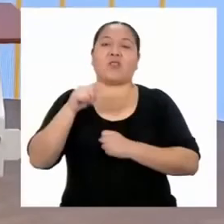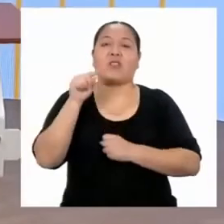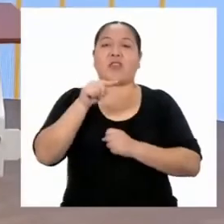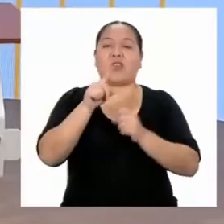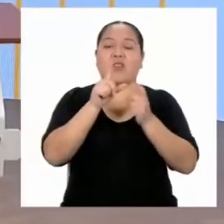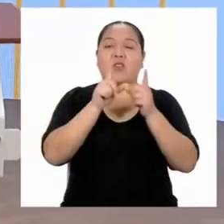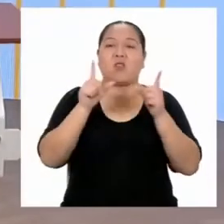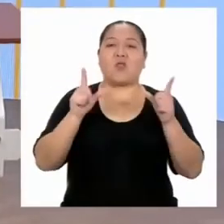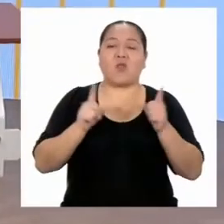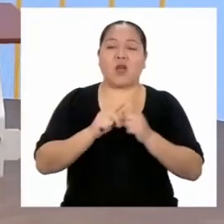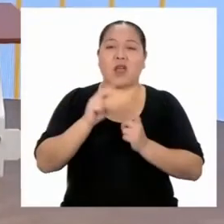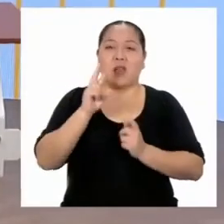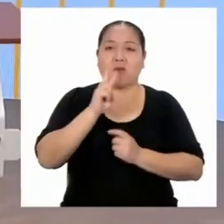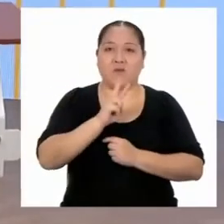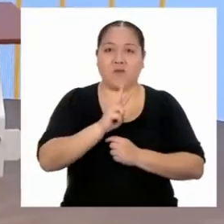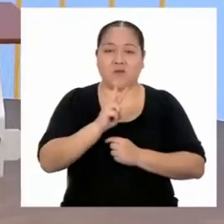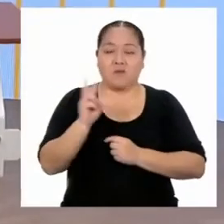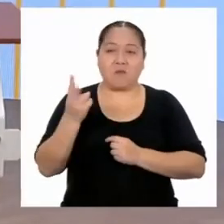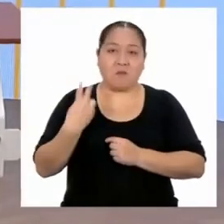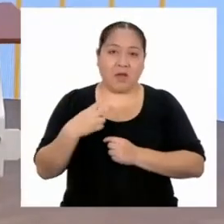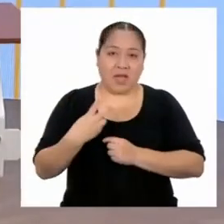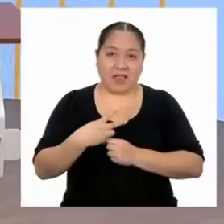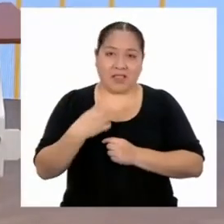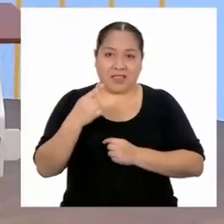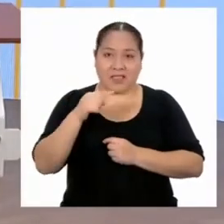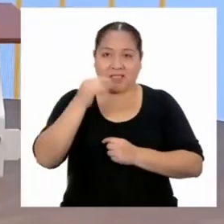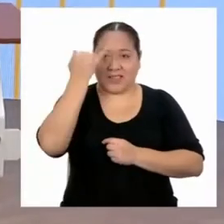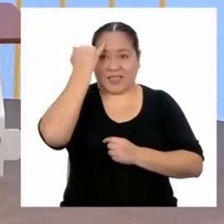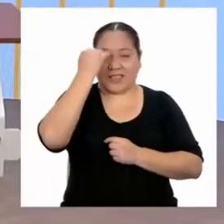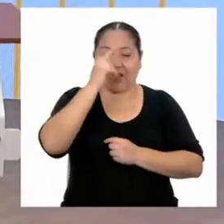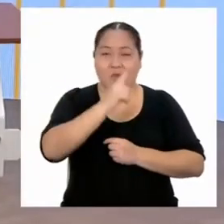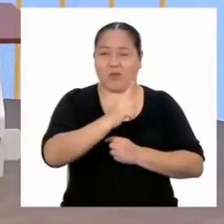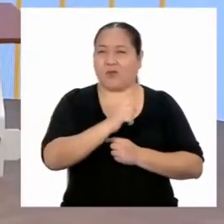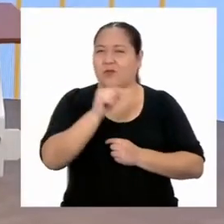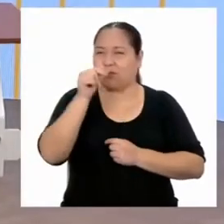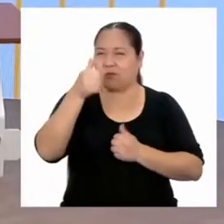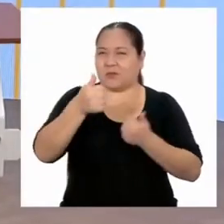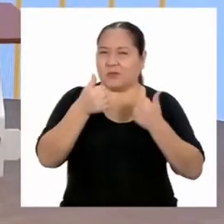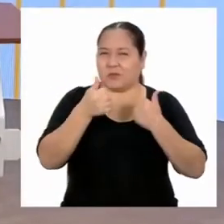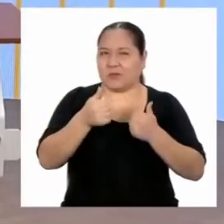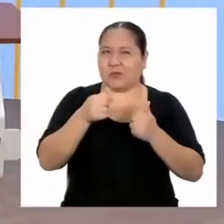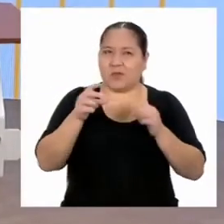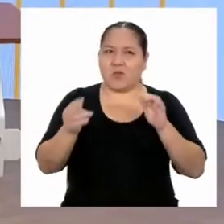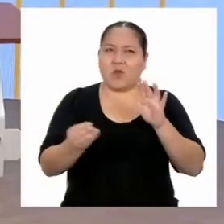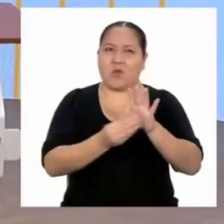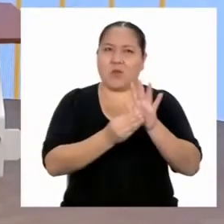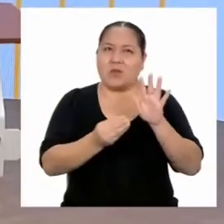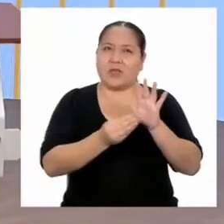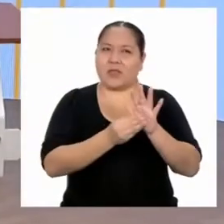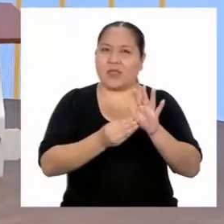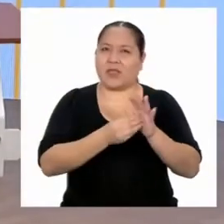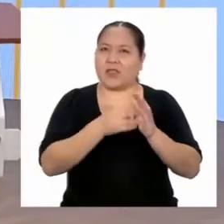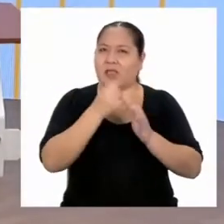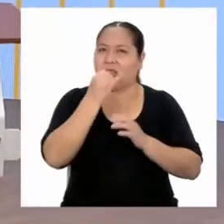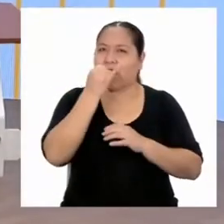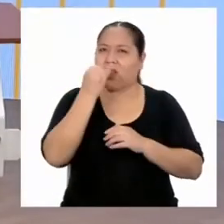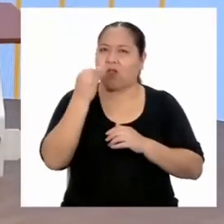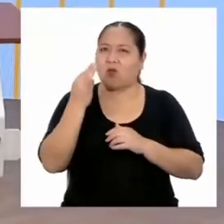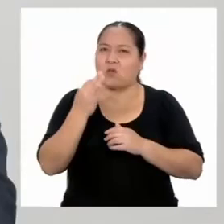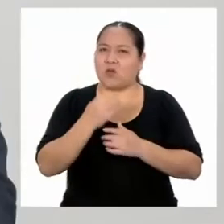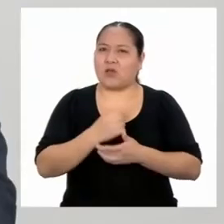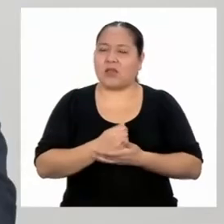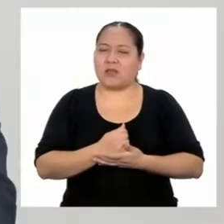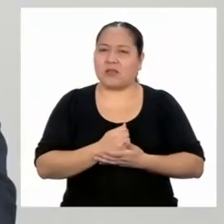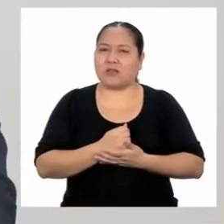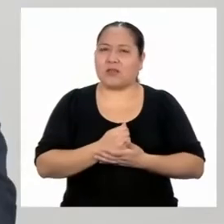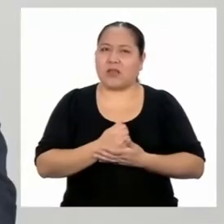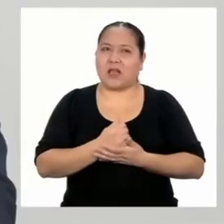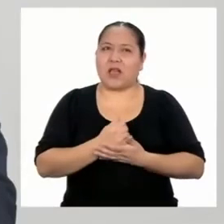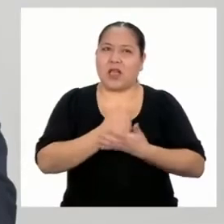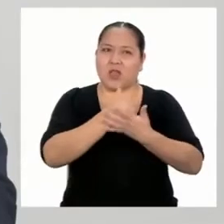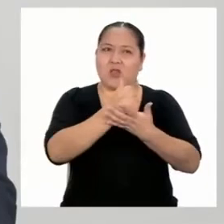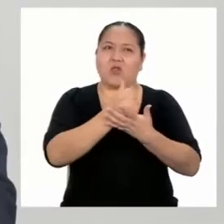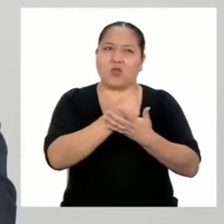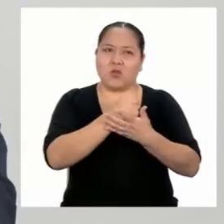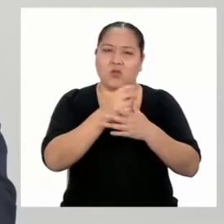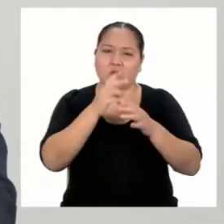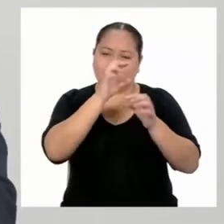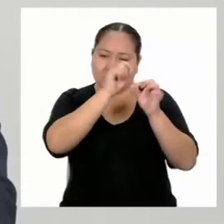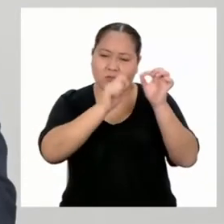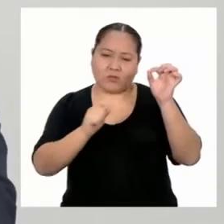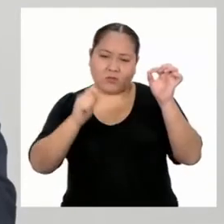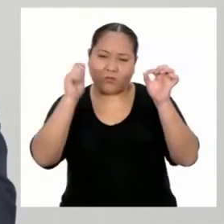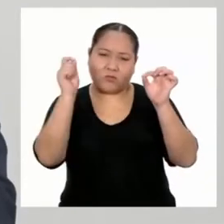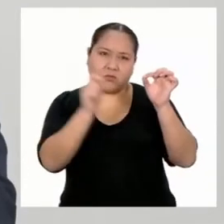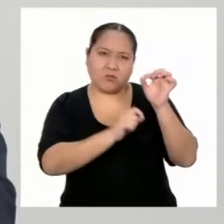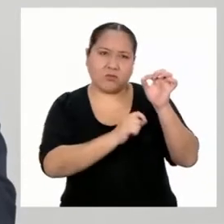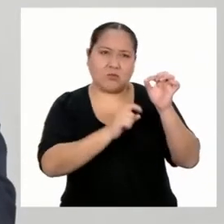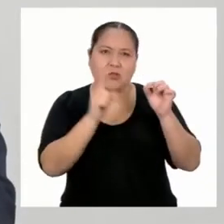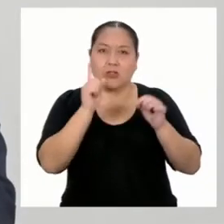en la propuesta 1. ¿Crees que sea buena idea agregar aquí también algunos trazos auxiliares? no siempre será útil